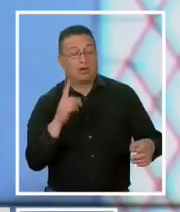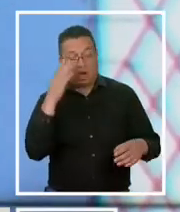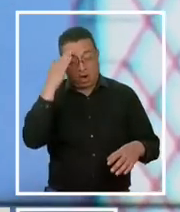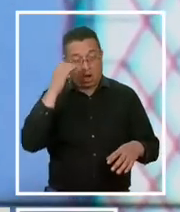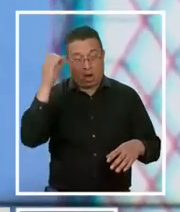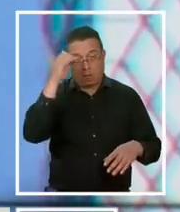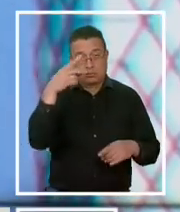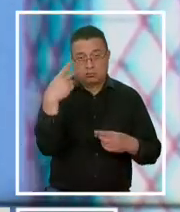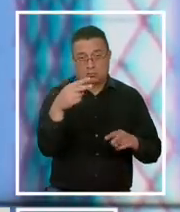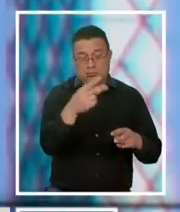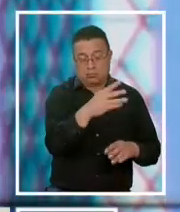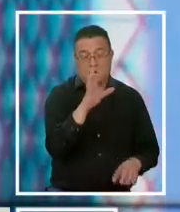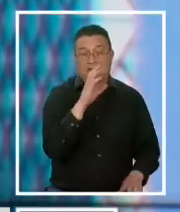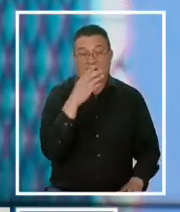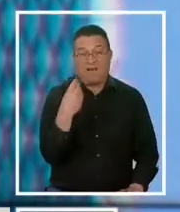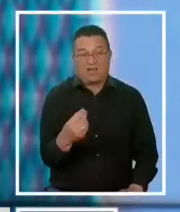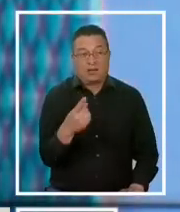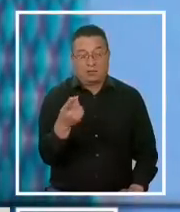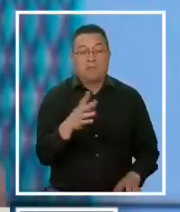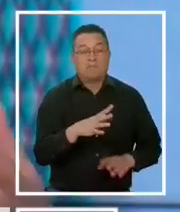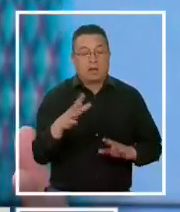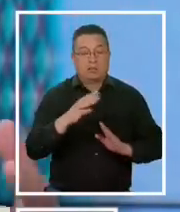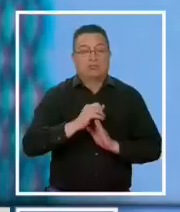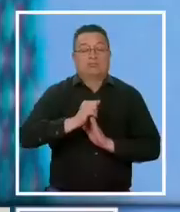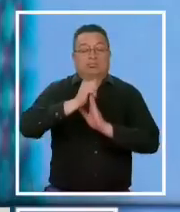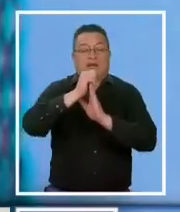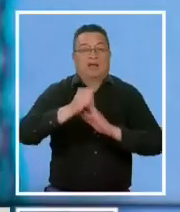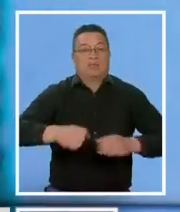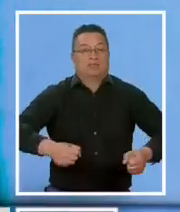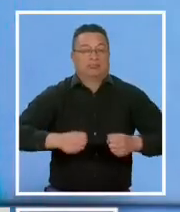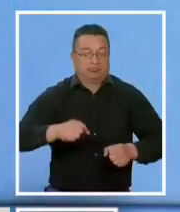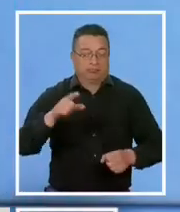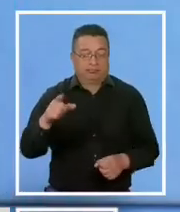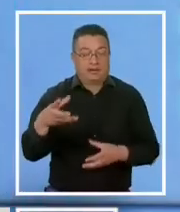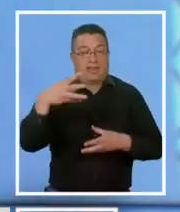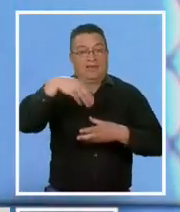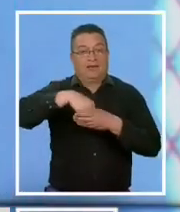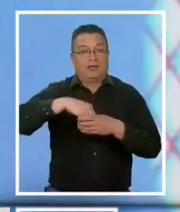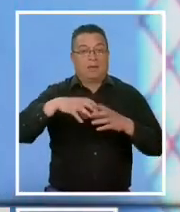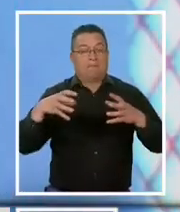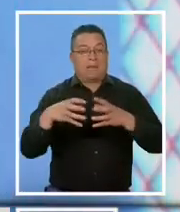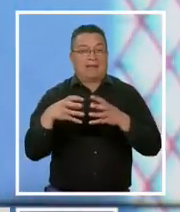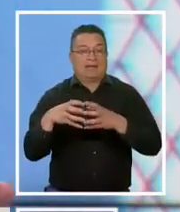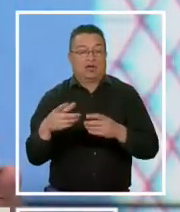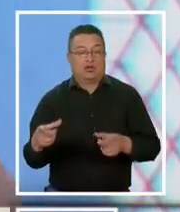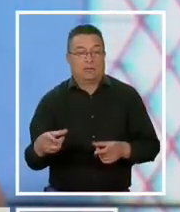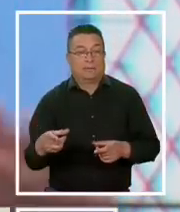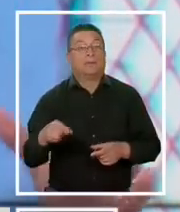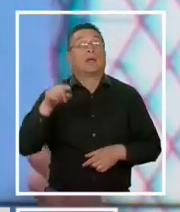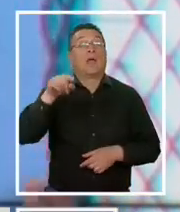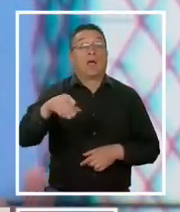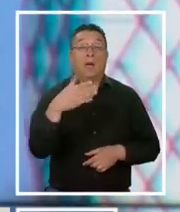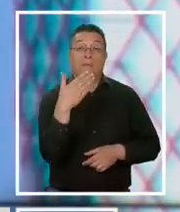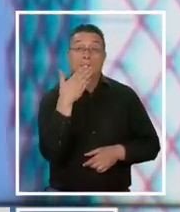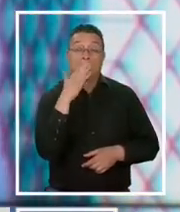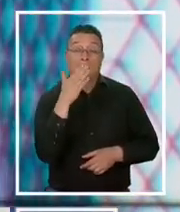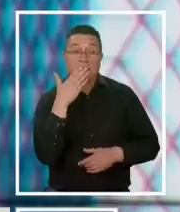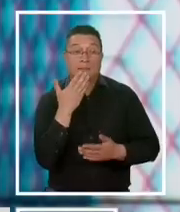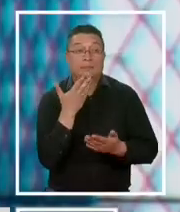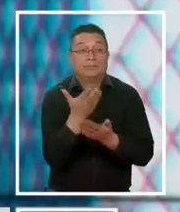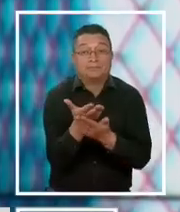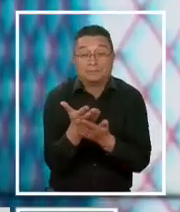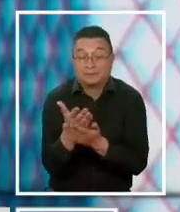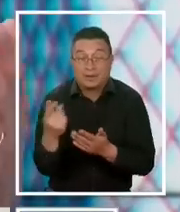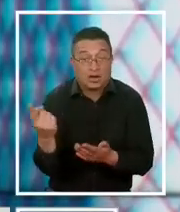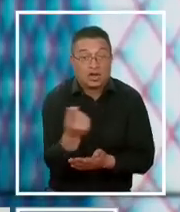diferencias opinos que son legítimas y creo que Javier tiene más el liderazgo muy mayoritario al interior del partido dicho eso la demanda por expertise que estamos diciendo